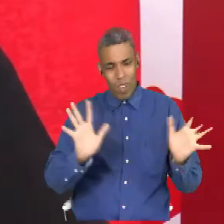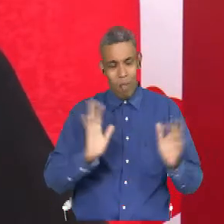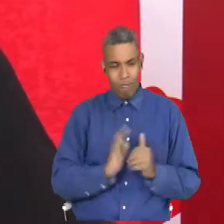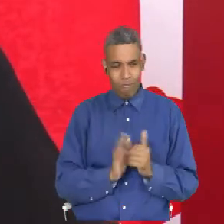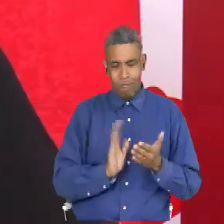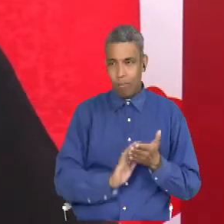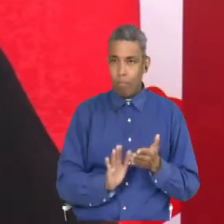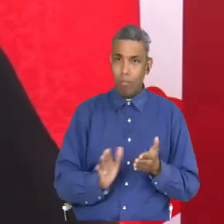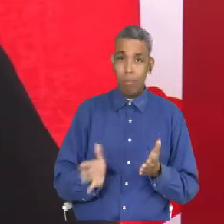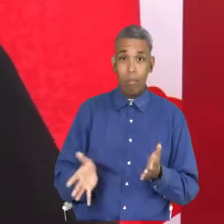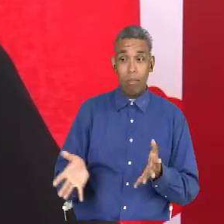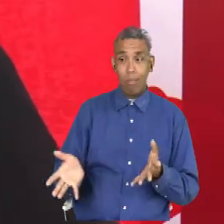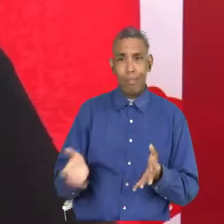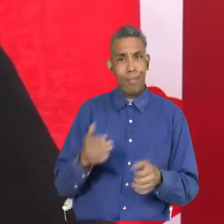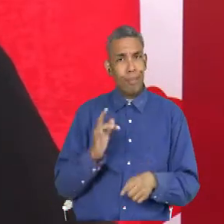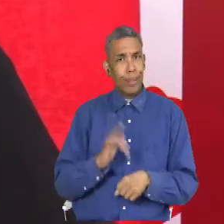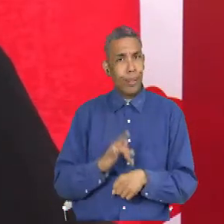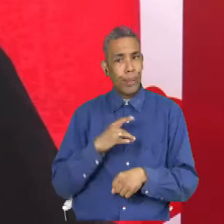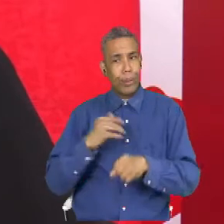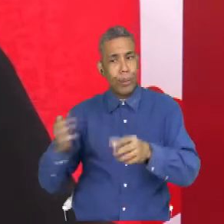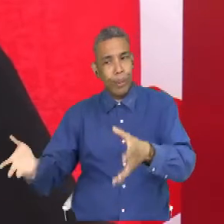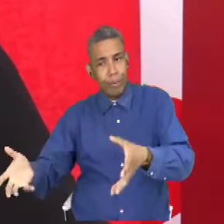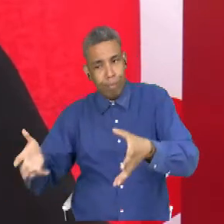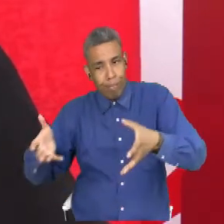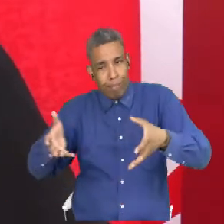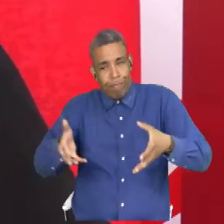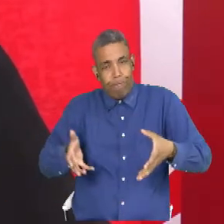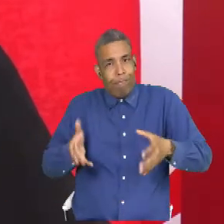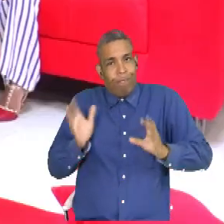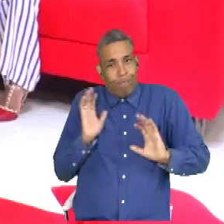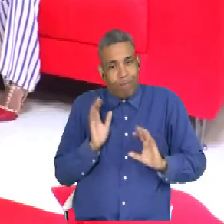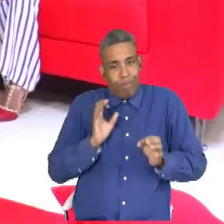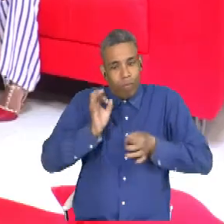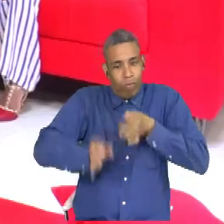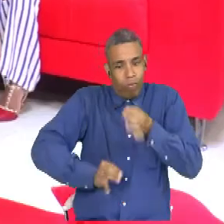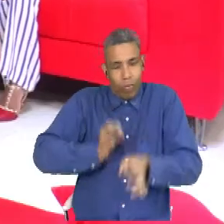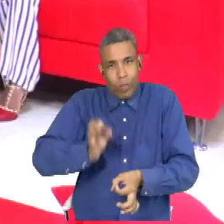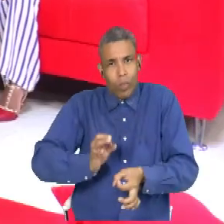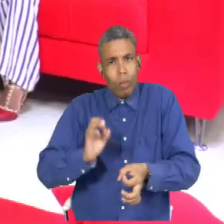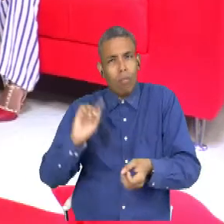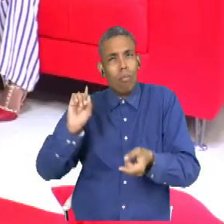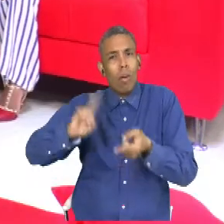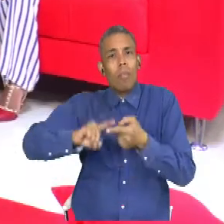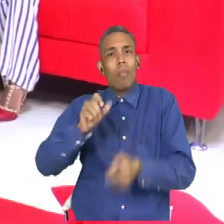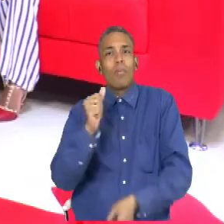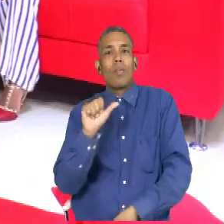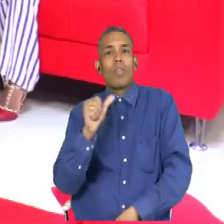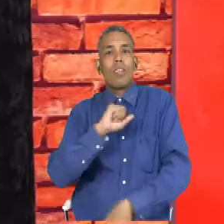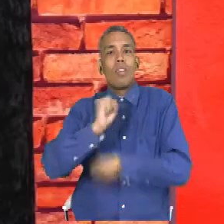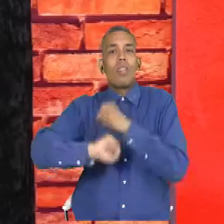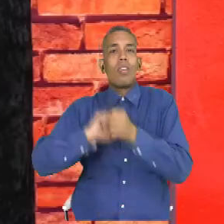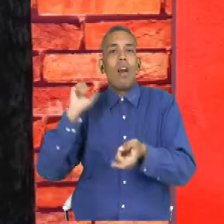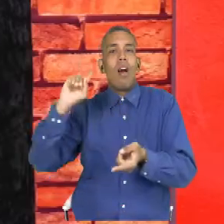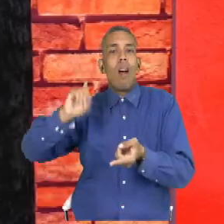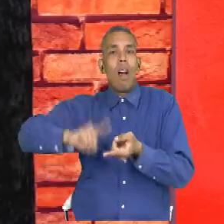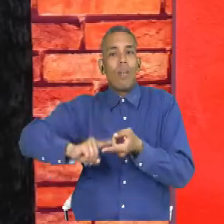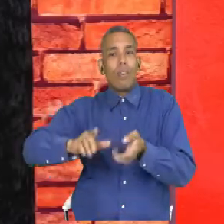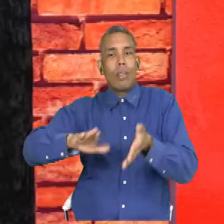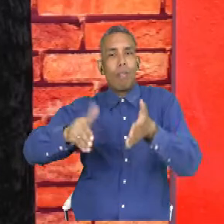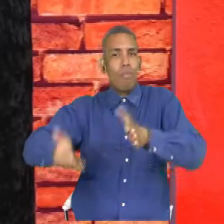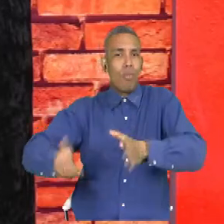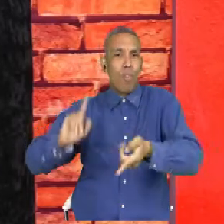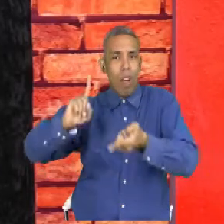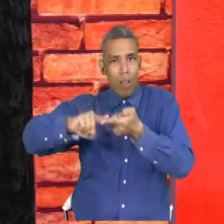por ejemplo con mi hermano que tiene esta profesión. Y Unipaz, que precisamente pues educa muy buenos médicos veterinarios,